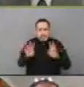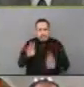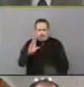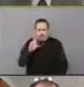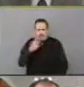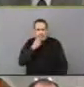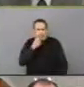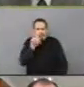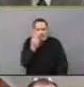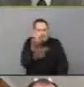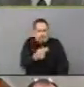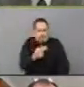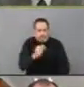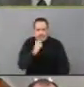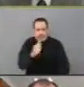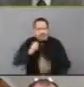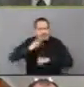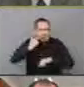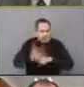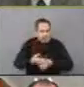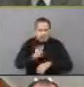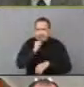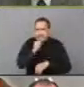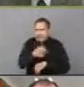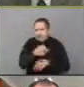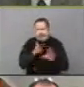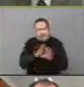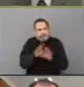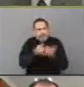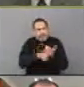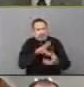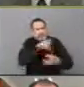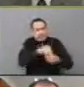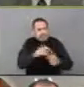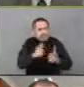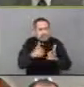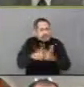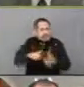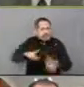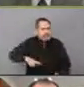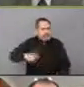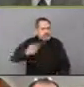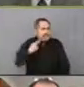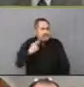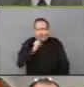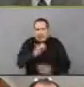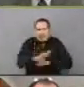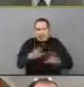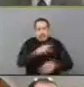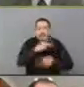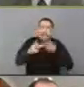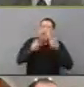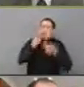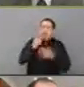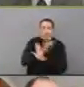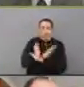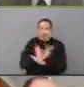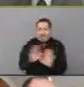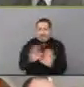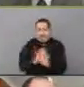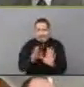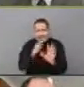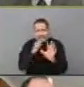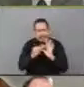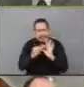a su nombre, a su cargo, a su pertenencia a algún órgano político, ella desde luego no hace uso de la voz, ¿no?